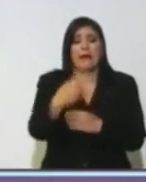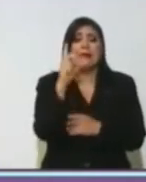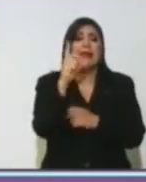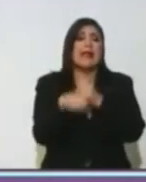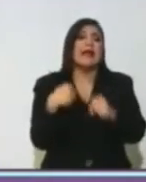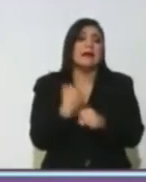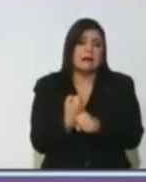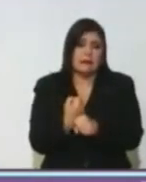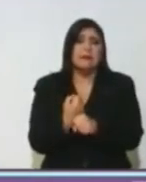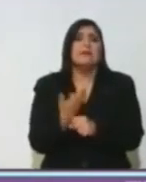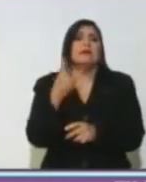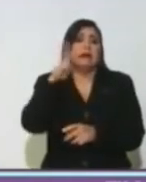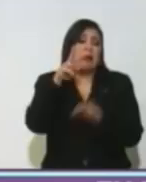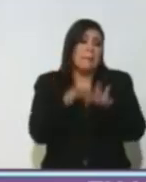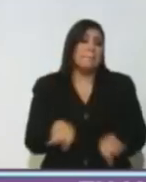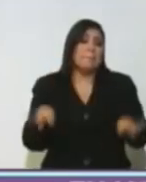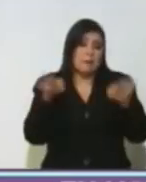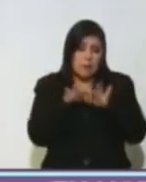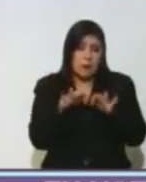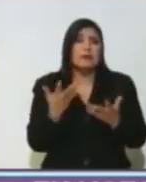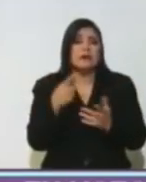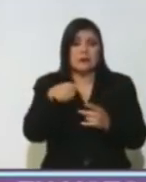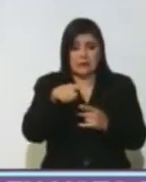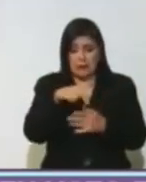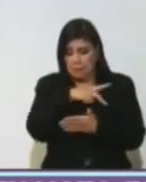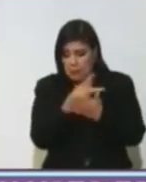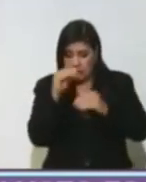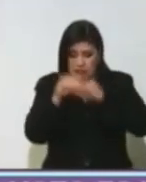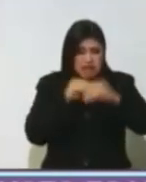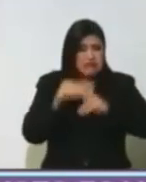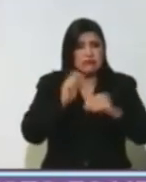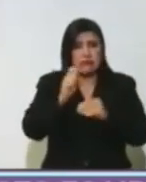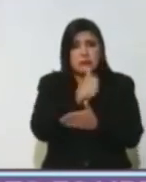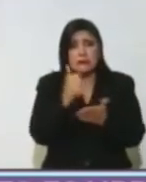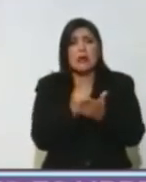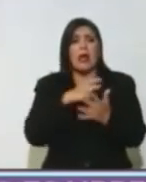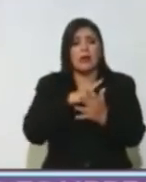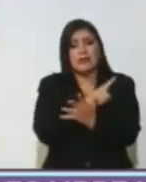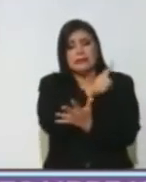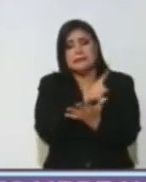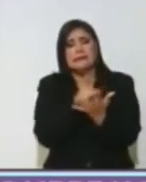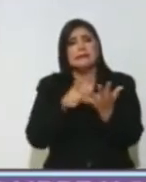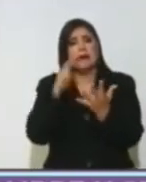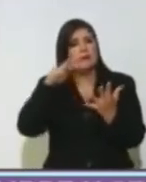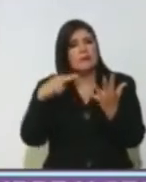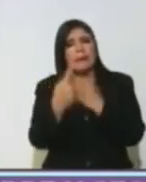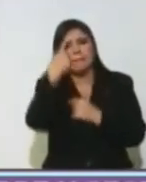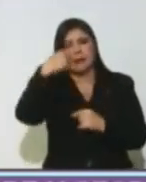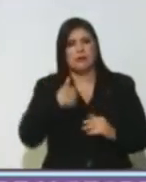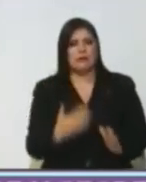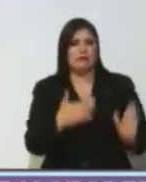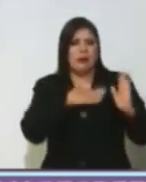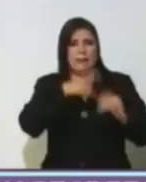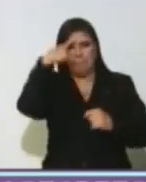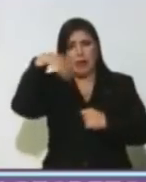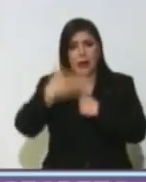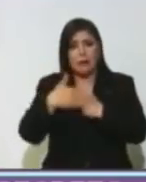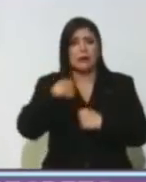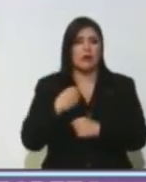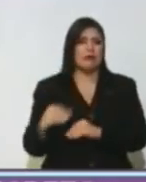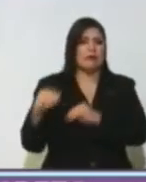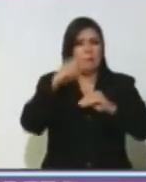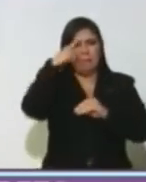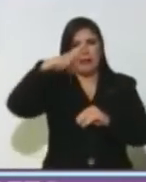y es muy importante que en este plan de ciudad garantizamos cinco visiones que son mis cinco compromisos a la hora de llegar al gobierno